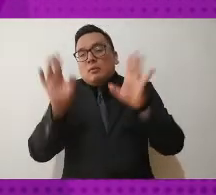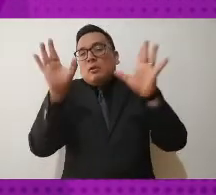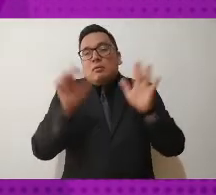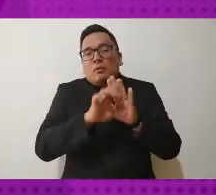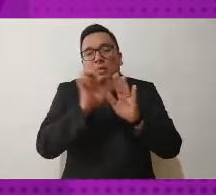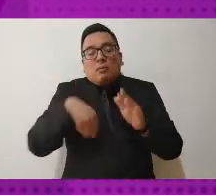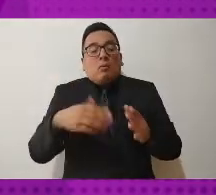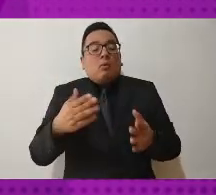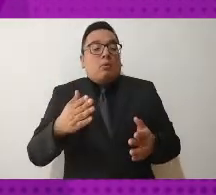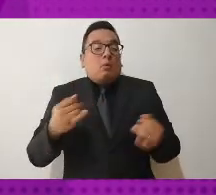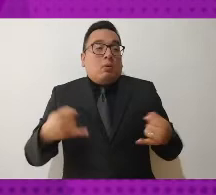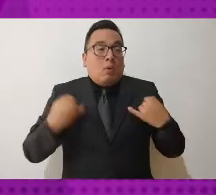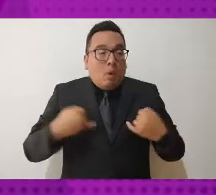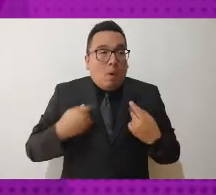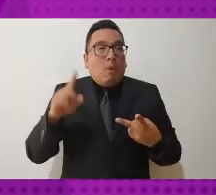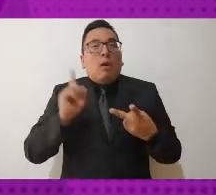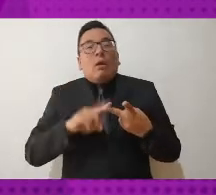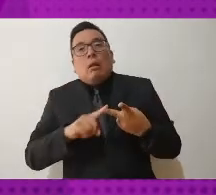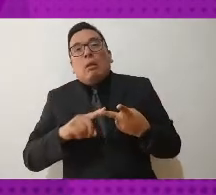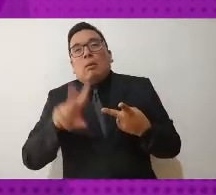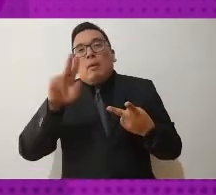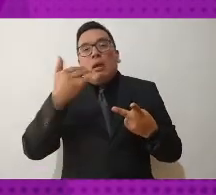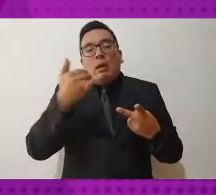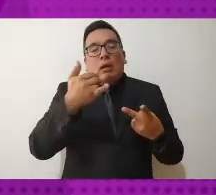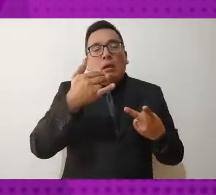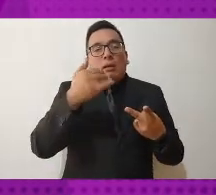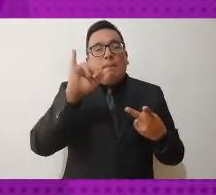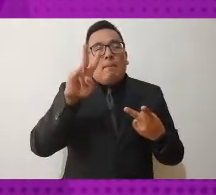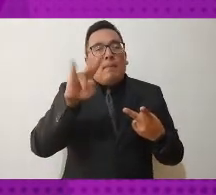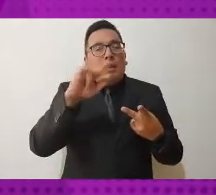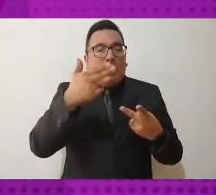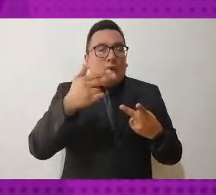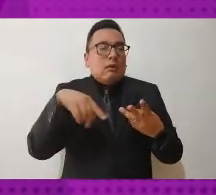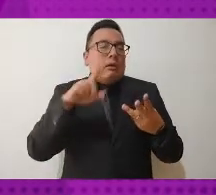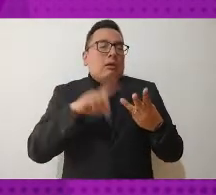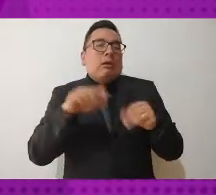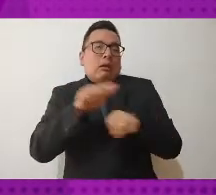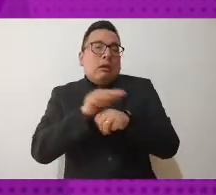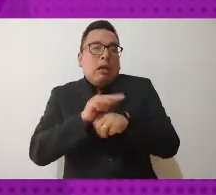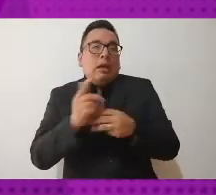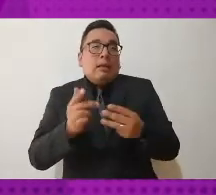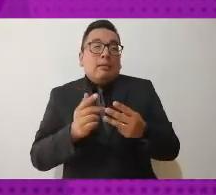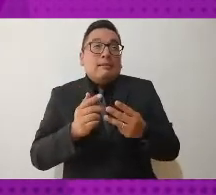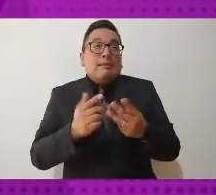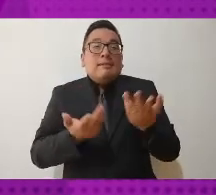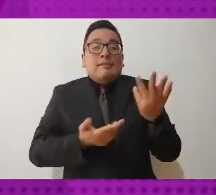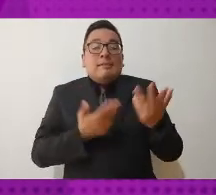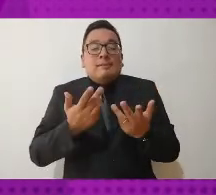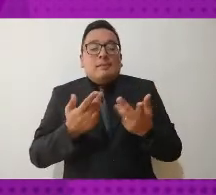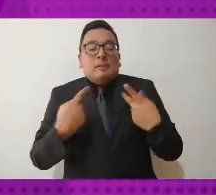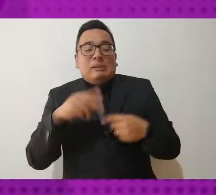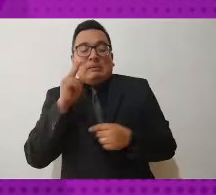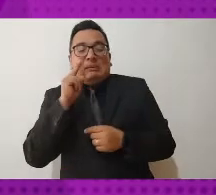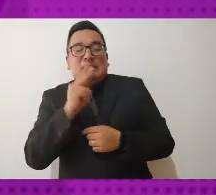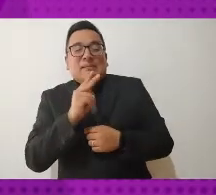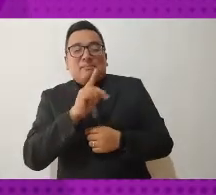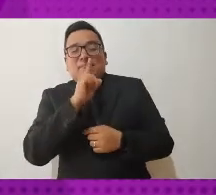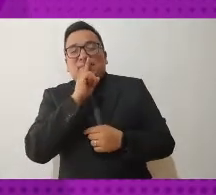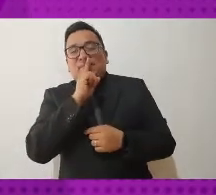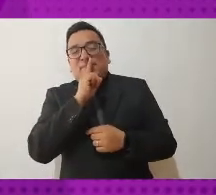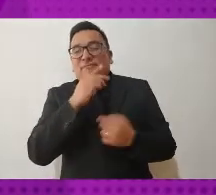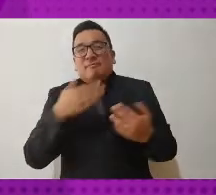que sea joven que se había hecho positivo que sea gay Pues sí pero sin embargo sabemos que